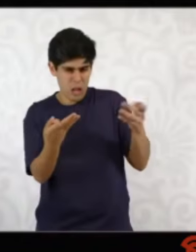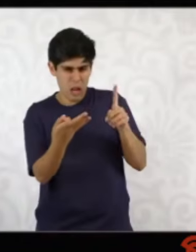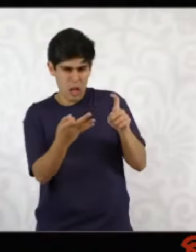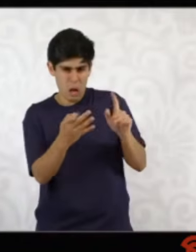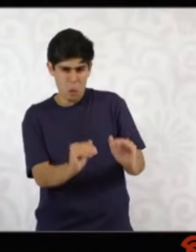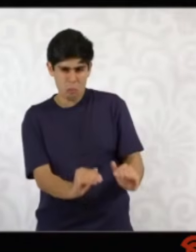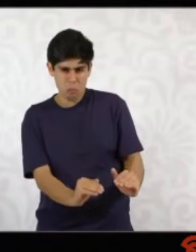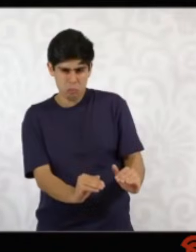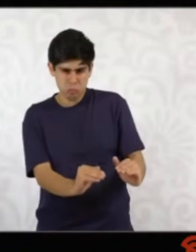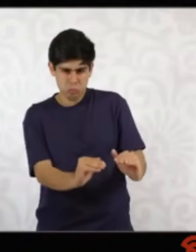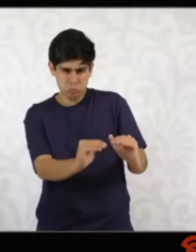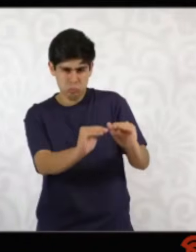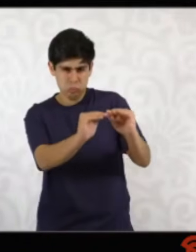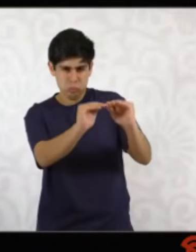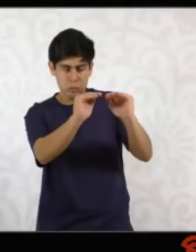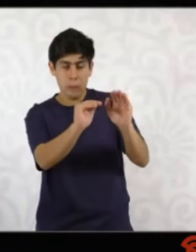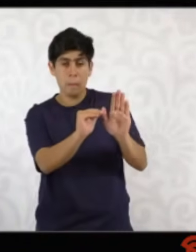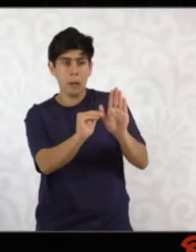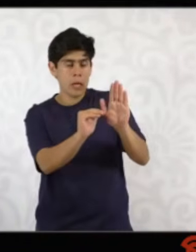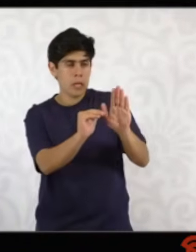cubrió casi media ventana.